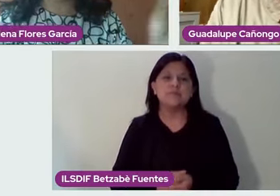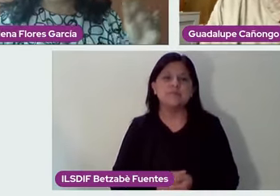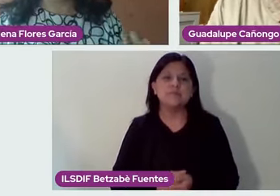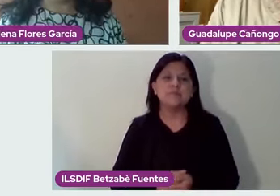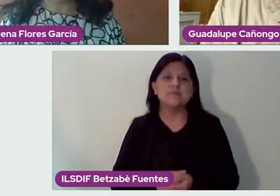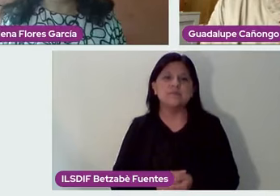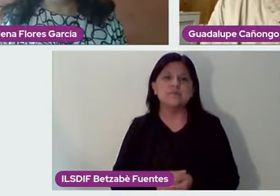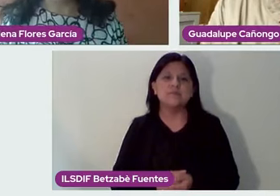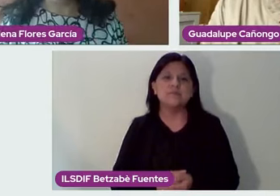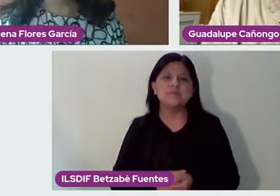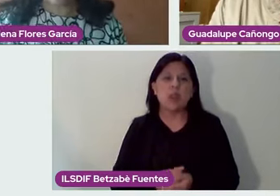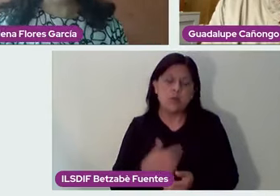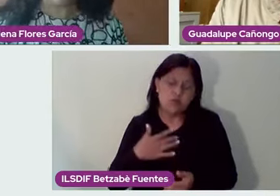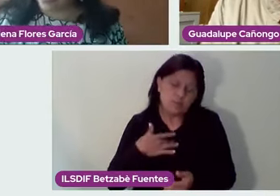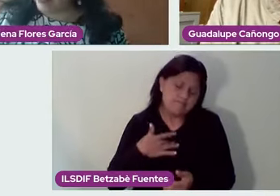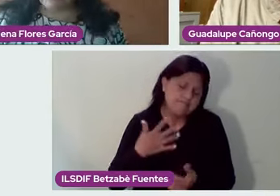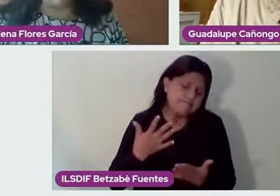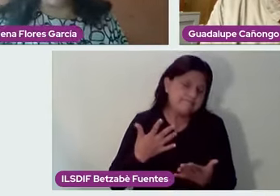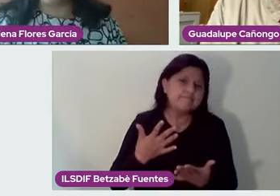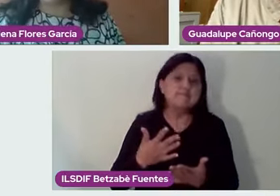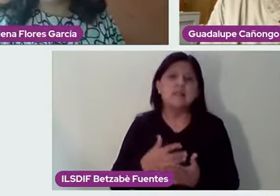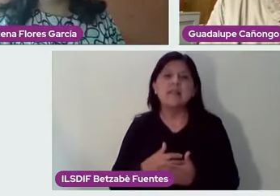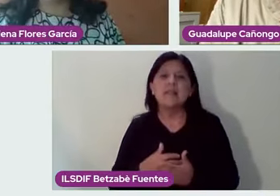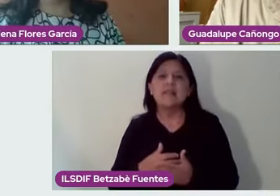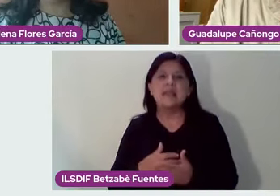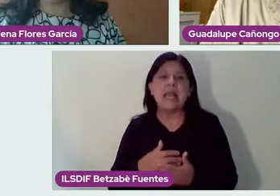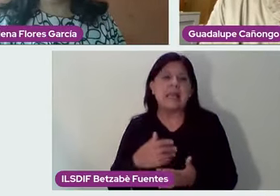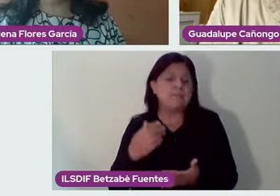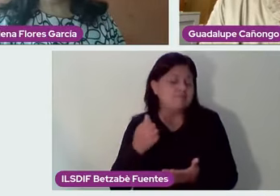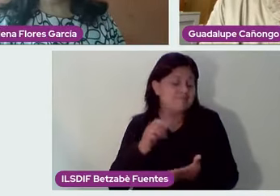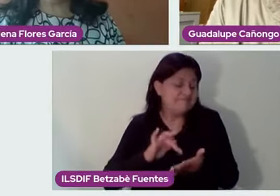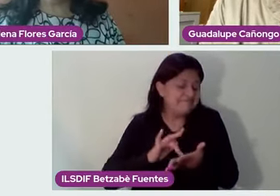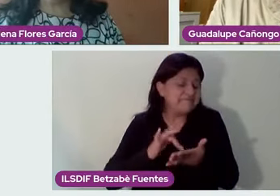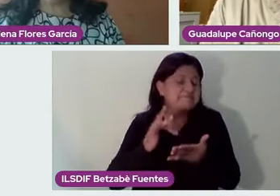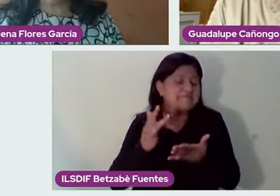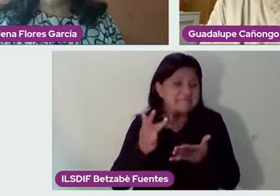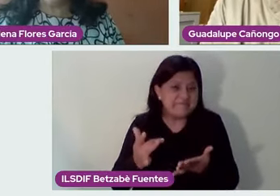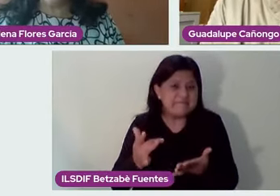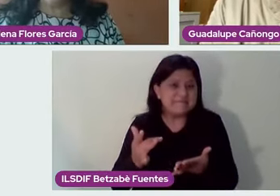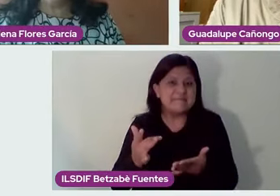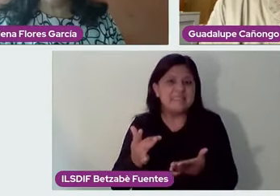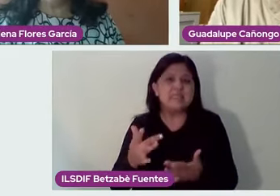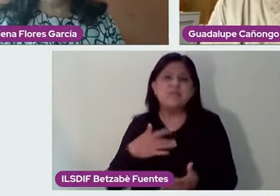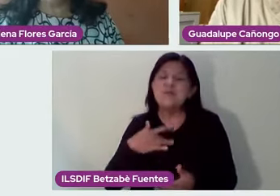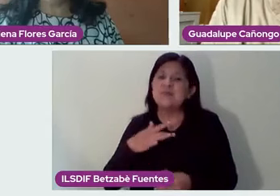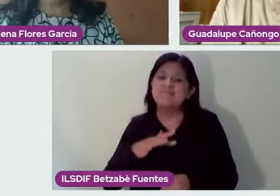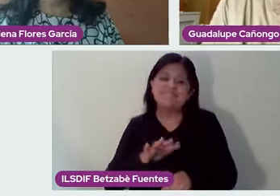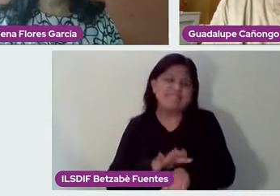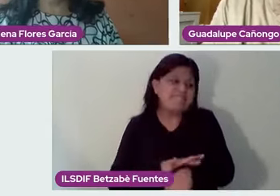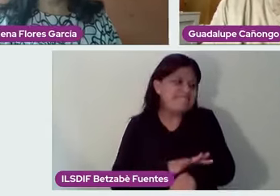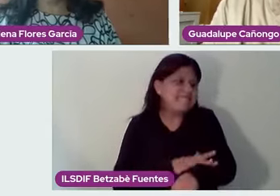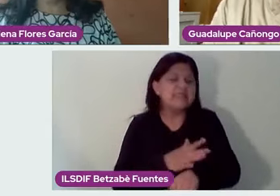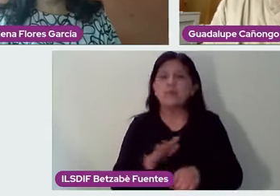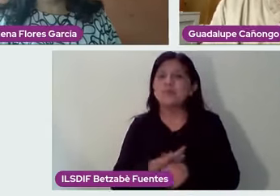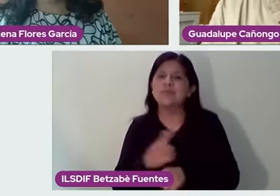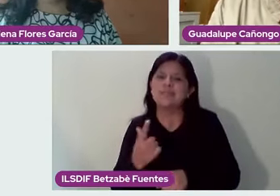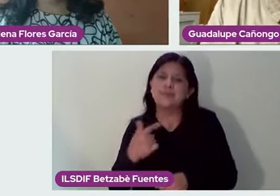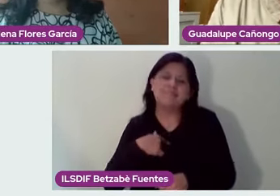Bueno, yo aprovecho, perdóneme, yo aprovecho para agradecer. Estoy muy emocionada, estoy muy, muy contenta de poder